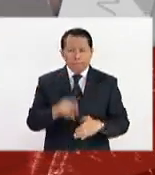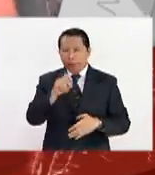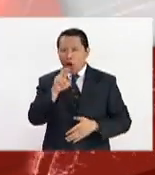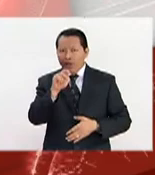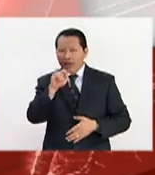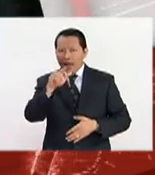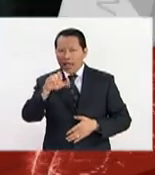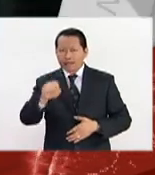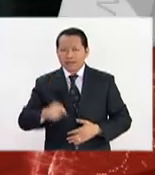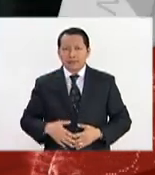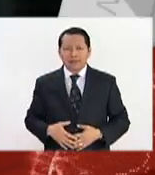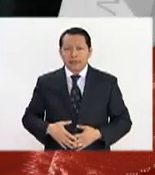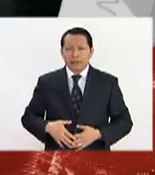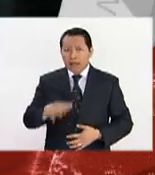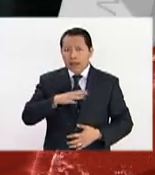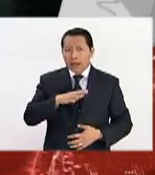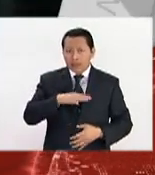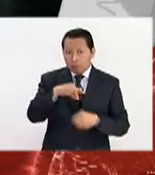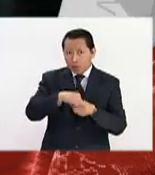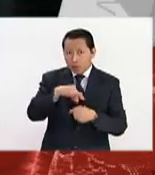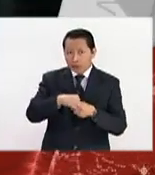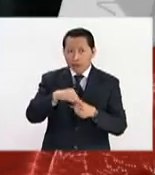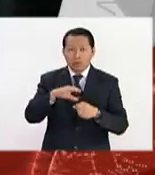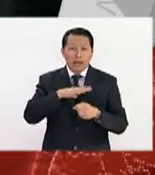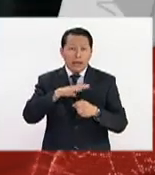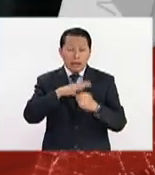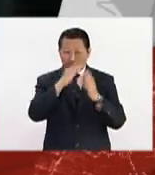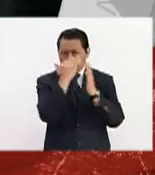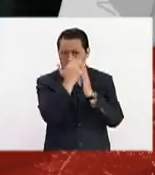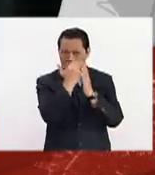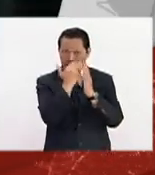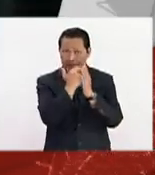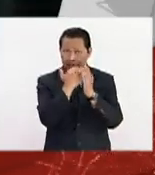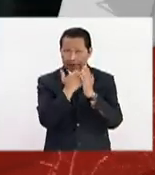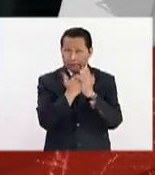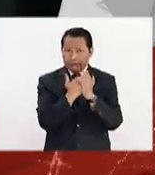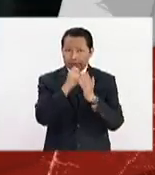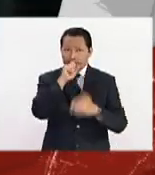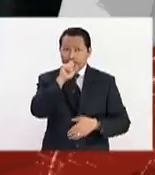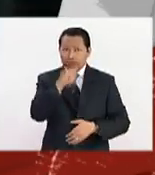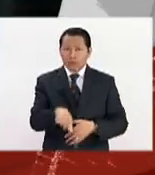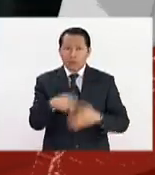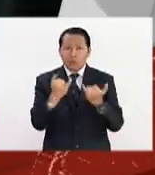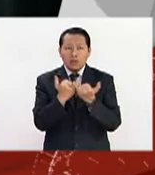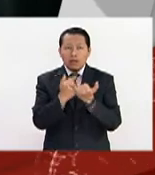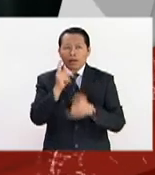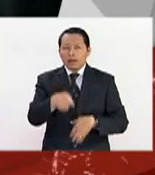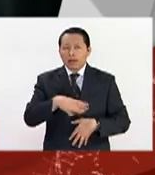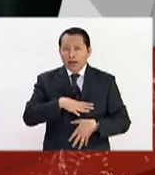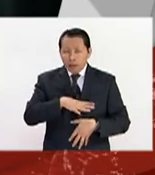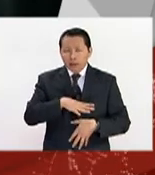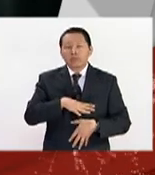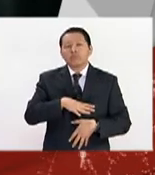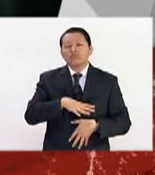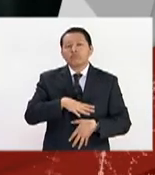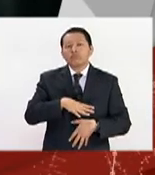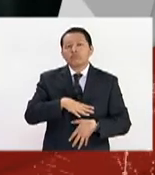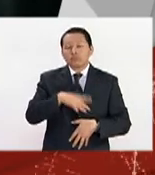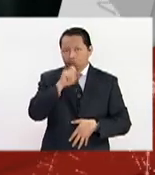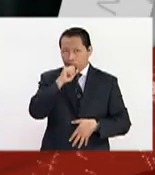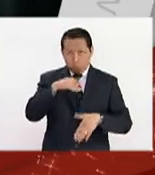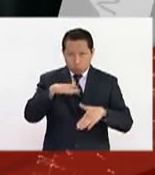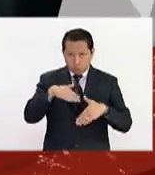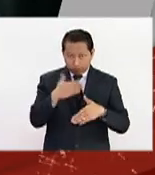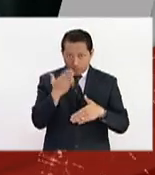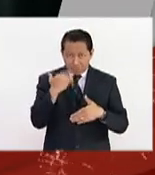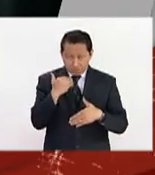Portales. De acuerdo a la votación en el tablero electrónico y de no reunirse el quórum reglamentario, se levanta